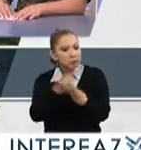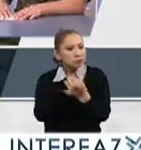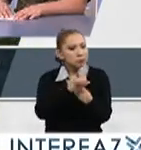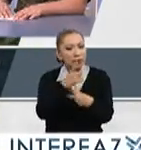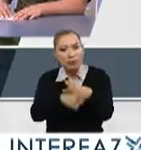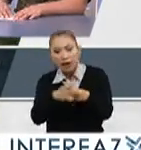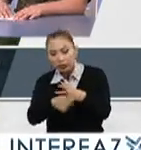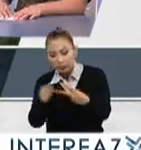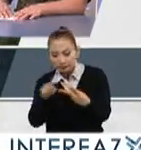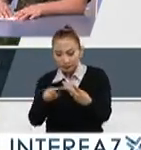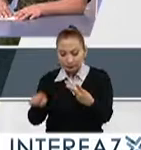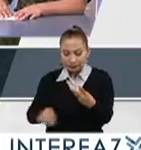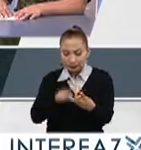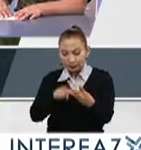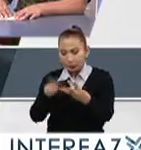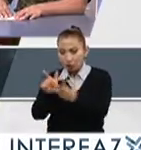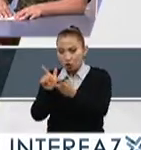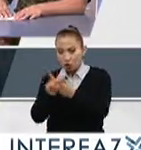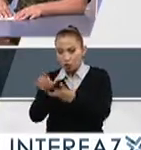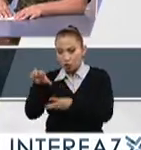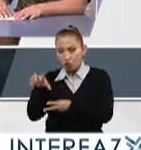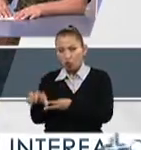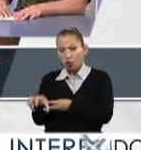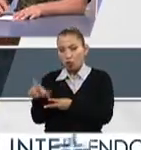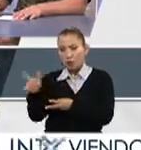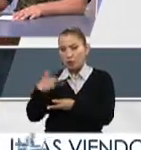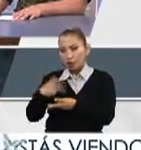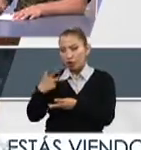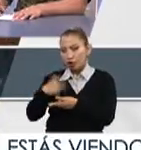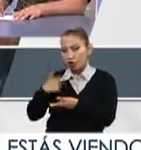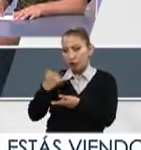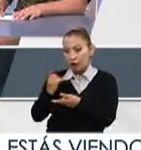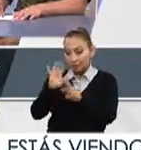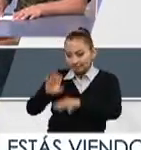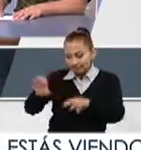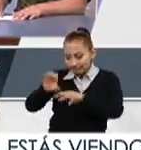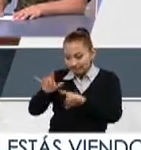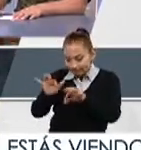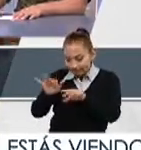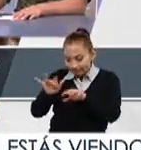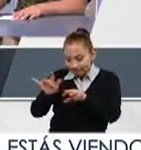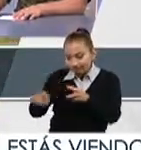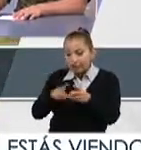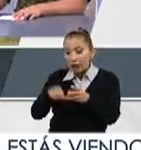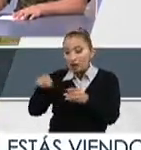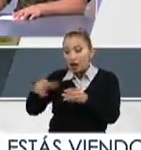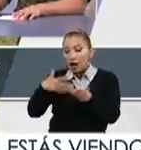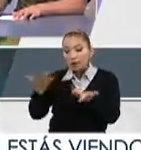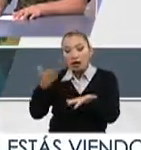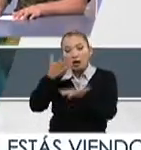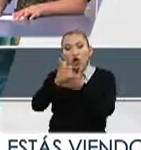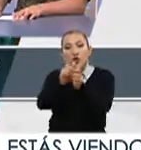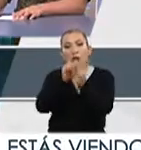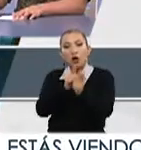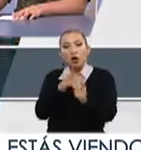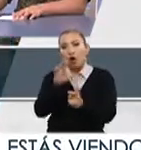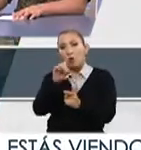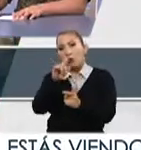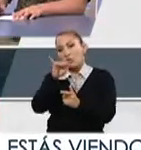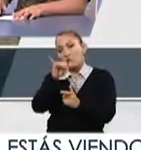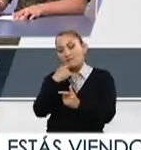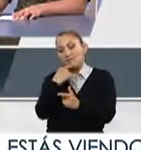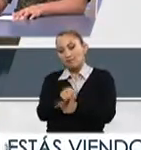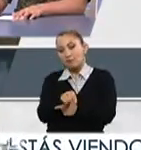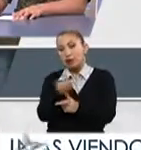los daños, existe un grupo de personal de informática y estos actúan en el grupo de comando. Y